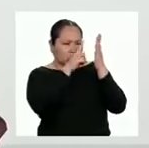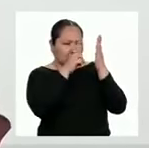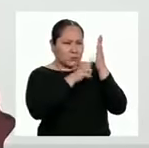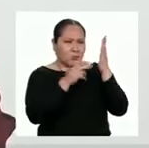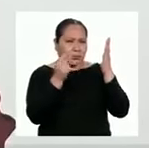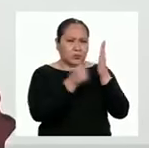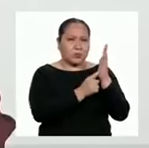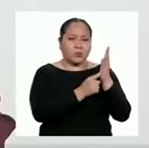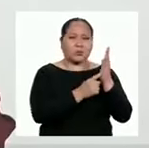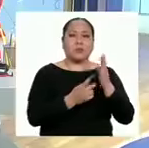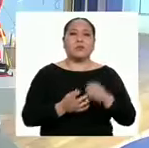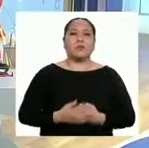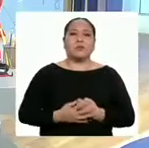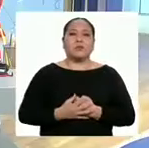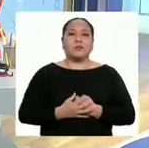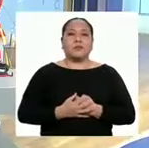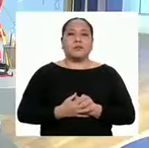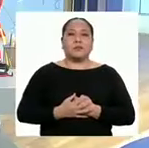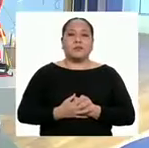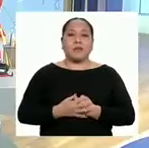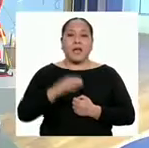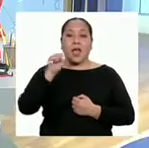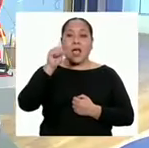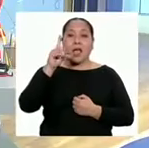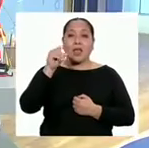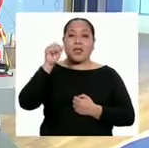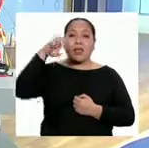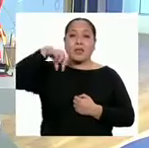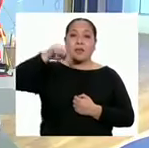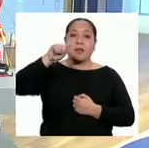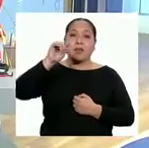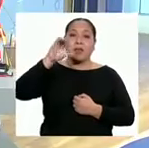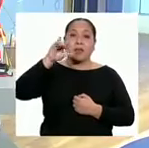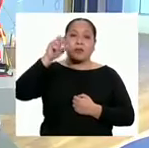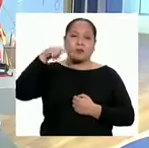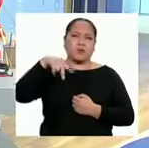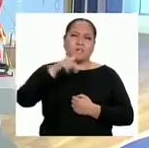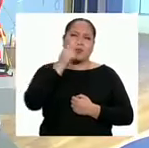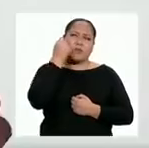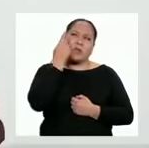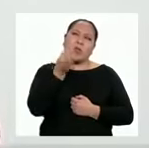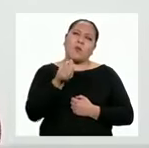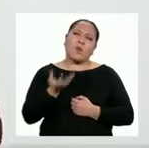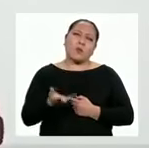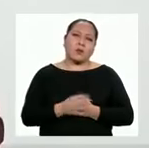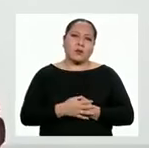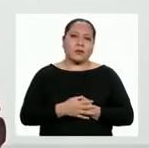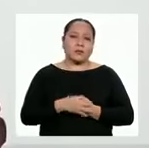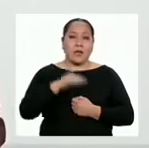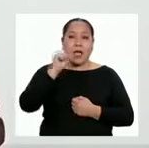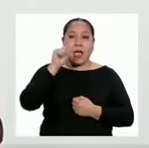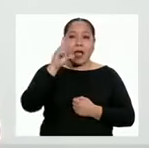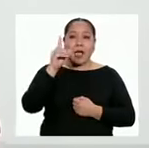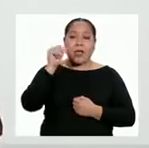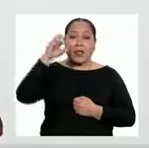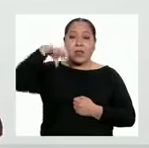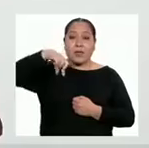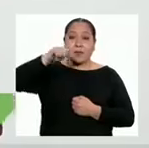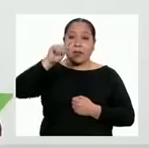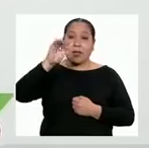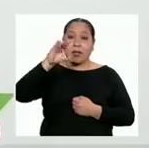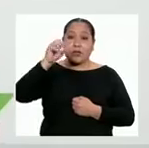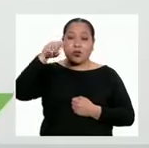del texto, Yaremis? Adaptación, decía eso a un lado y no entendí bien por qué. Adaptación